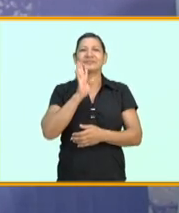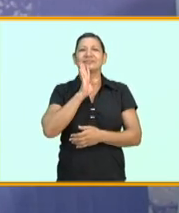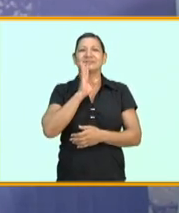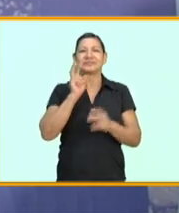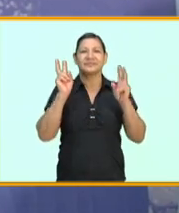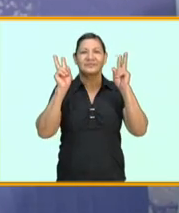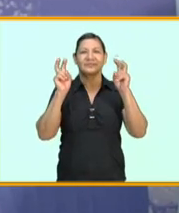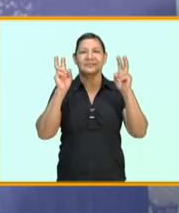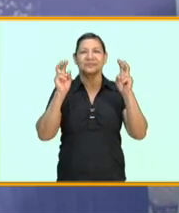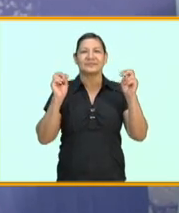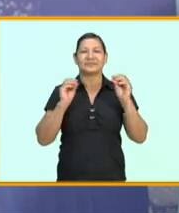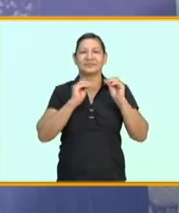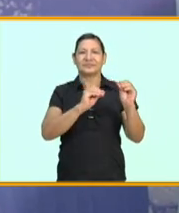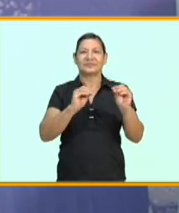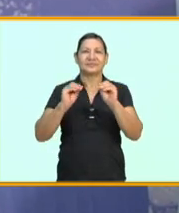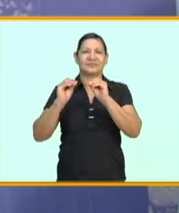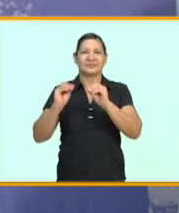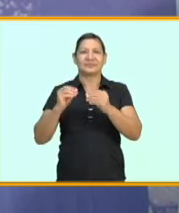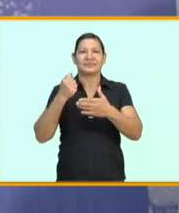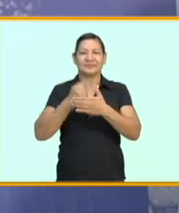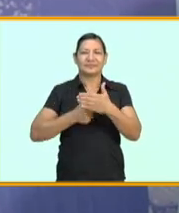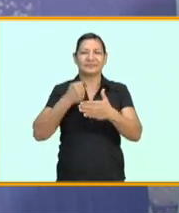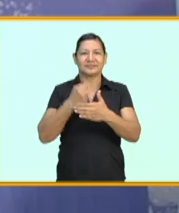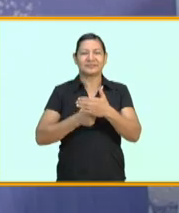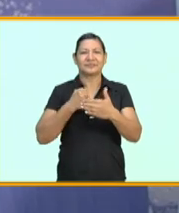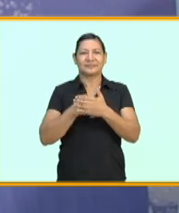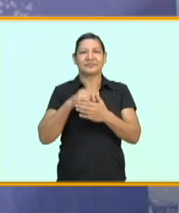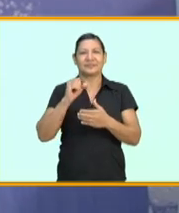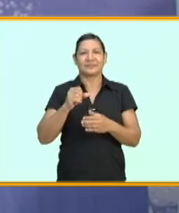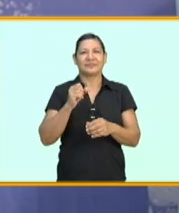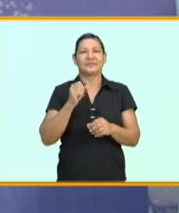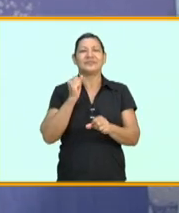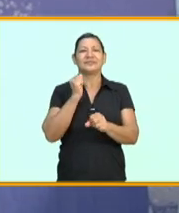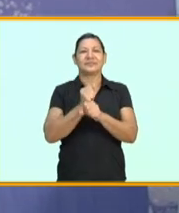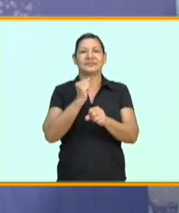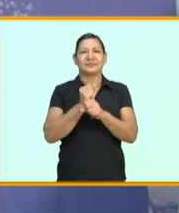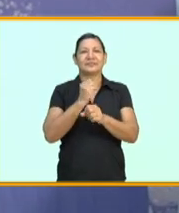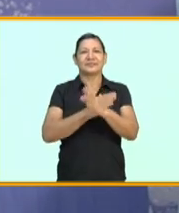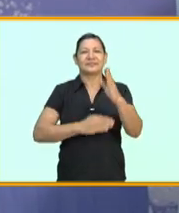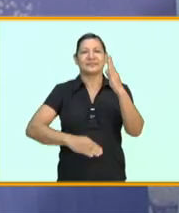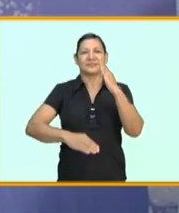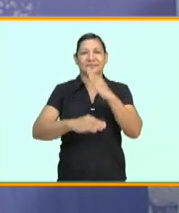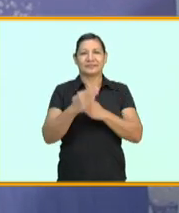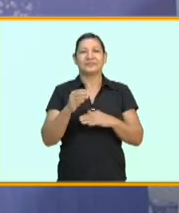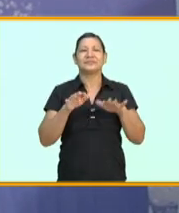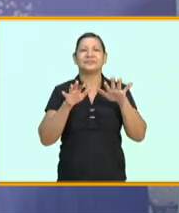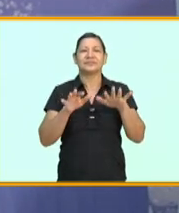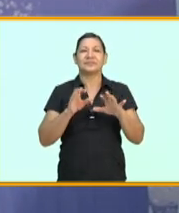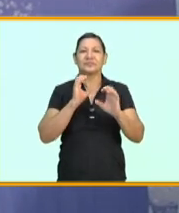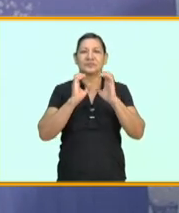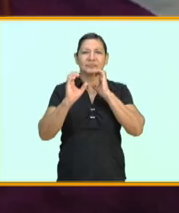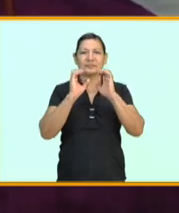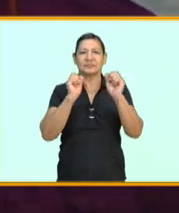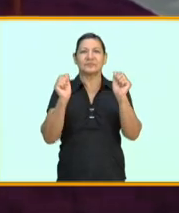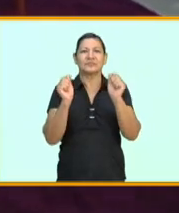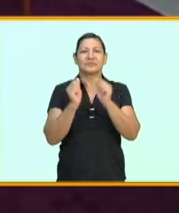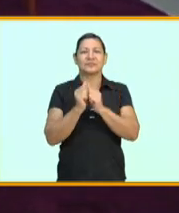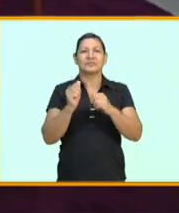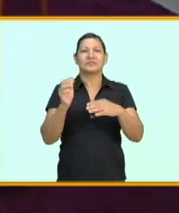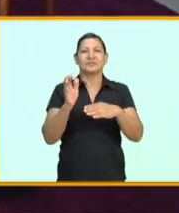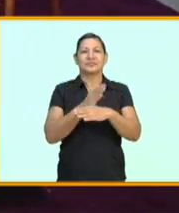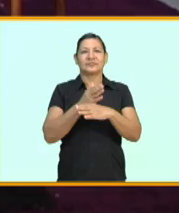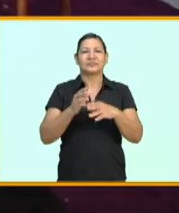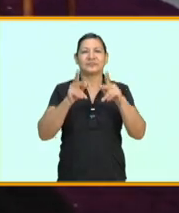sobre capacitación, emprendimiento y contratación de personas con discapacidad. Estaremos conversando con